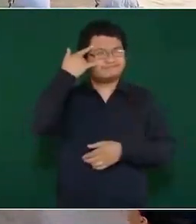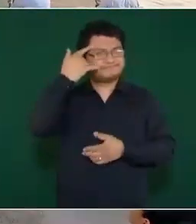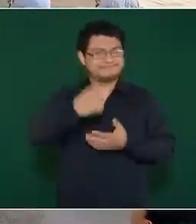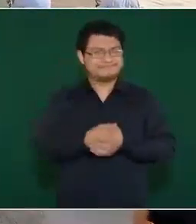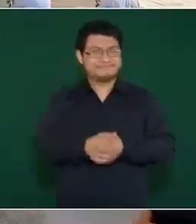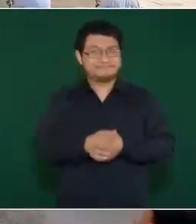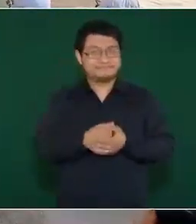Gracias.